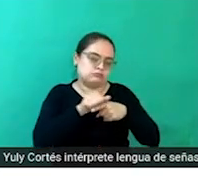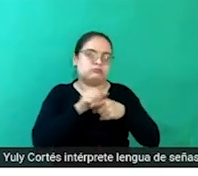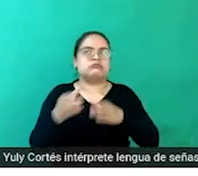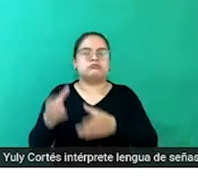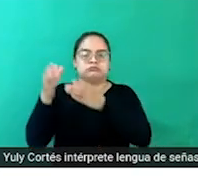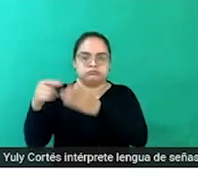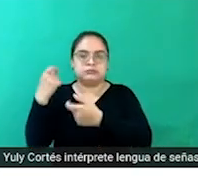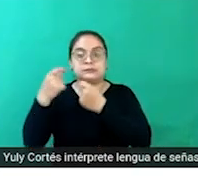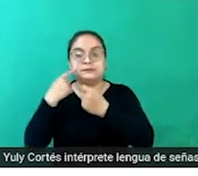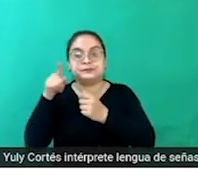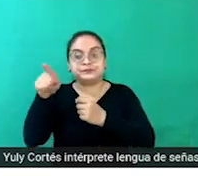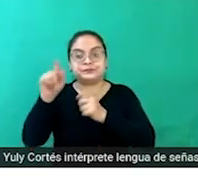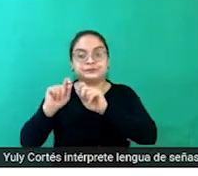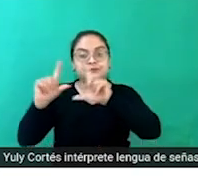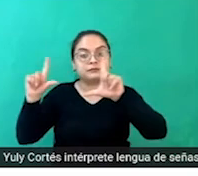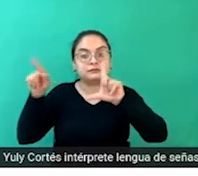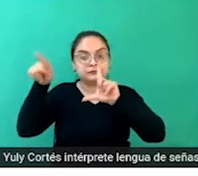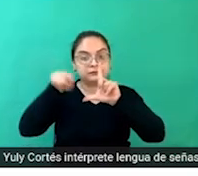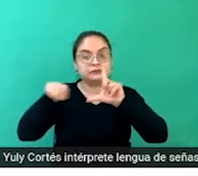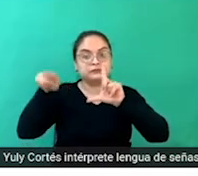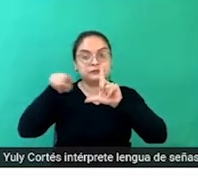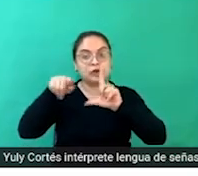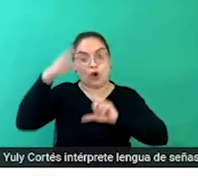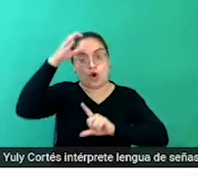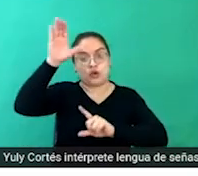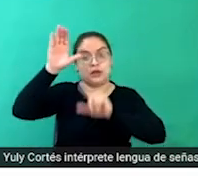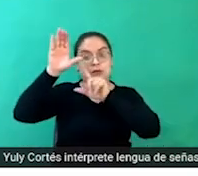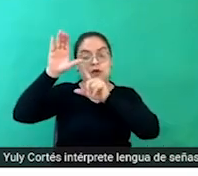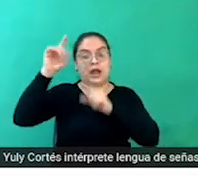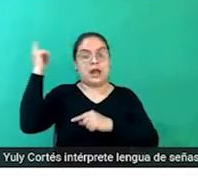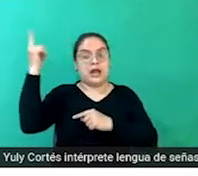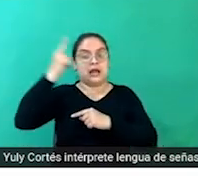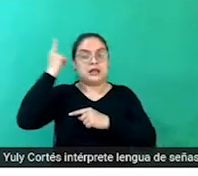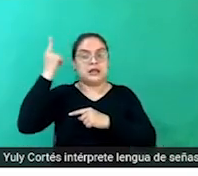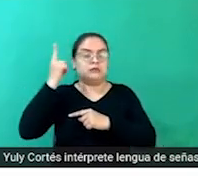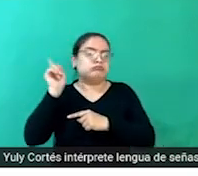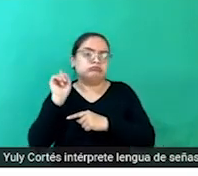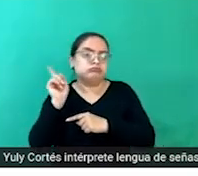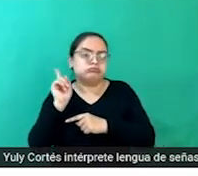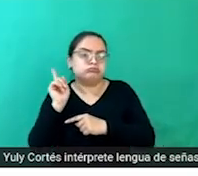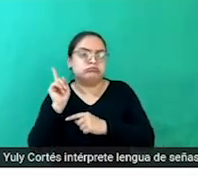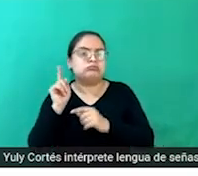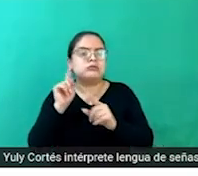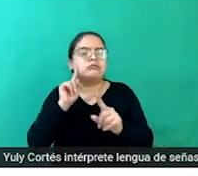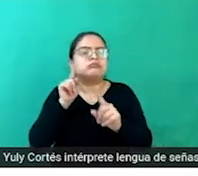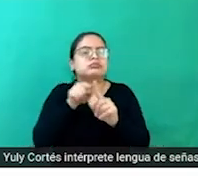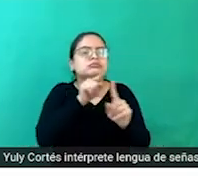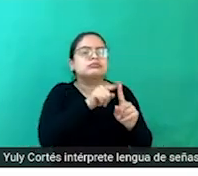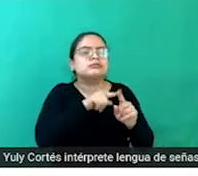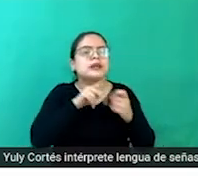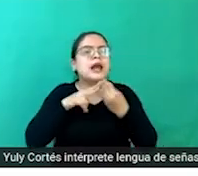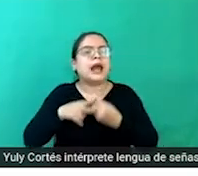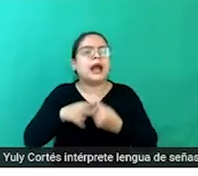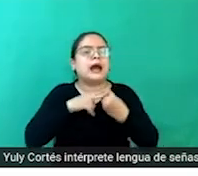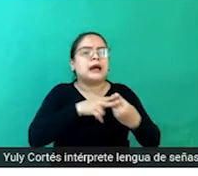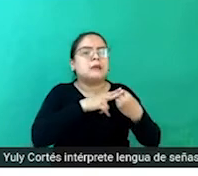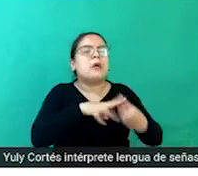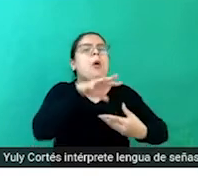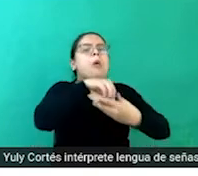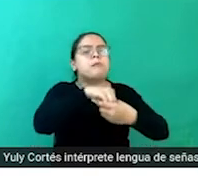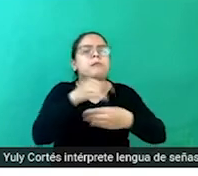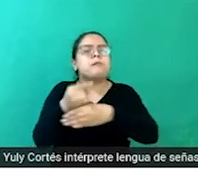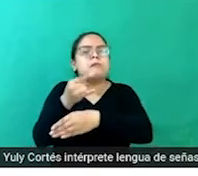ustedes ya aquí, que no estoy hablando de un concepto general, estoy hablando de herramientas puntuales que se utilizan dentro